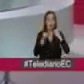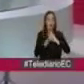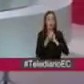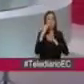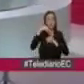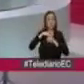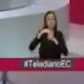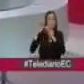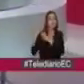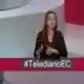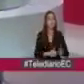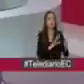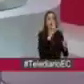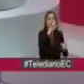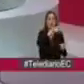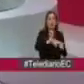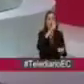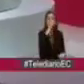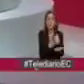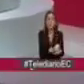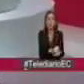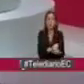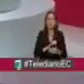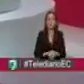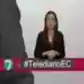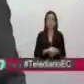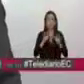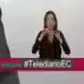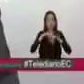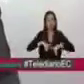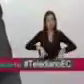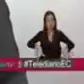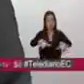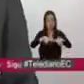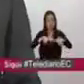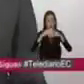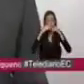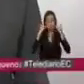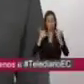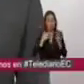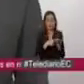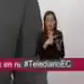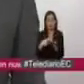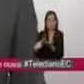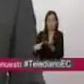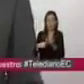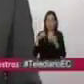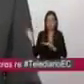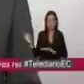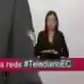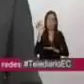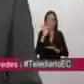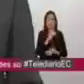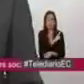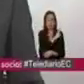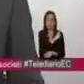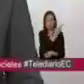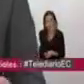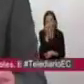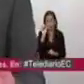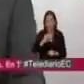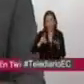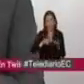afectar ni matrícula ni calidad y han mantenido durante estas obras estos últimos días acercamientos con los representantes de las universidades con los